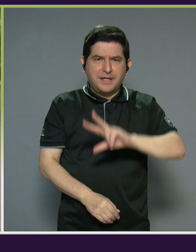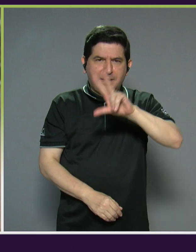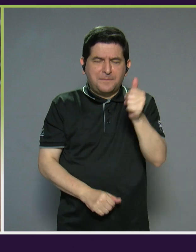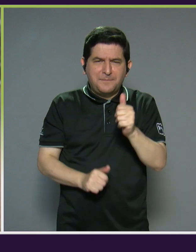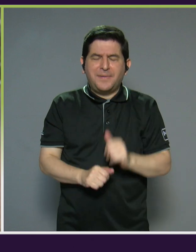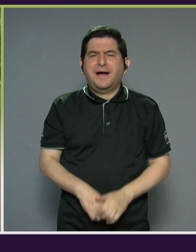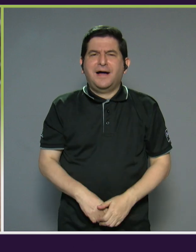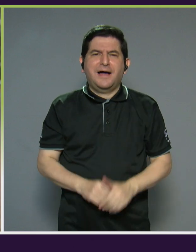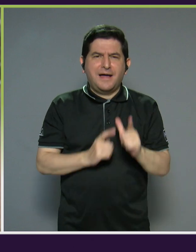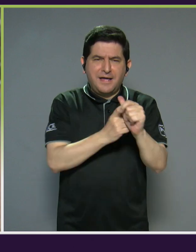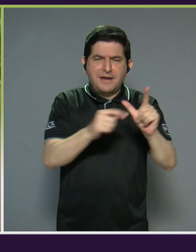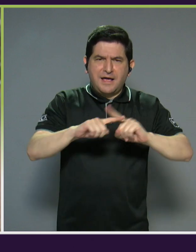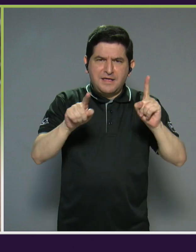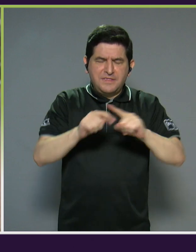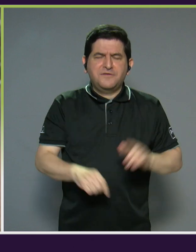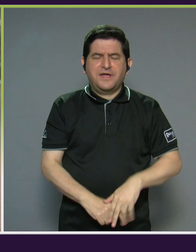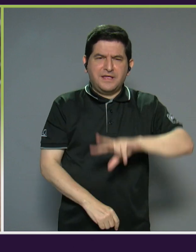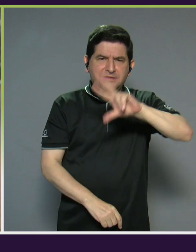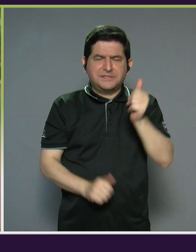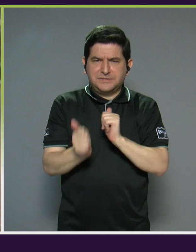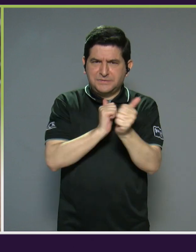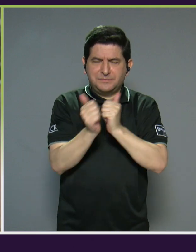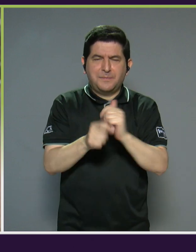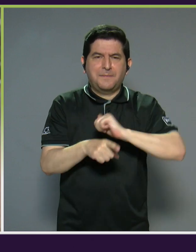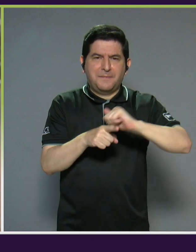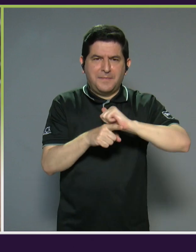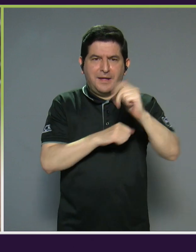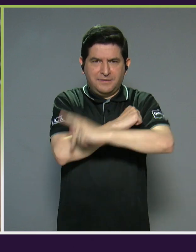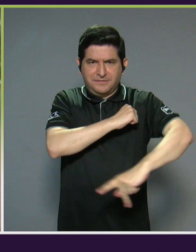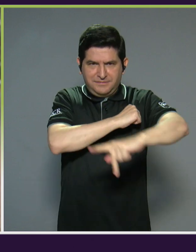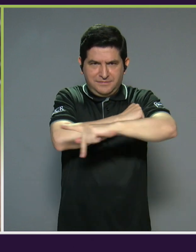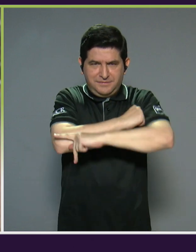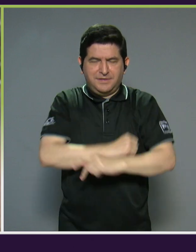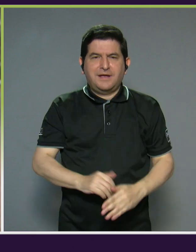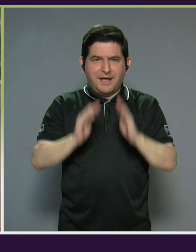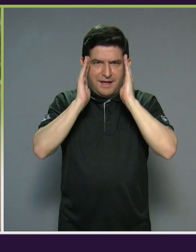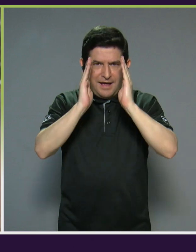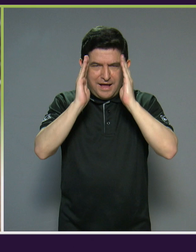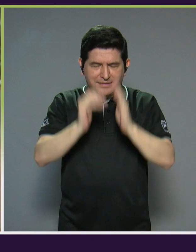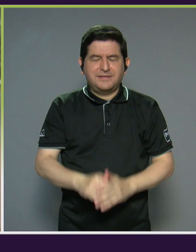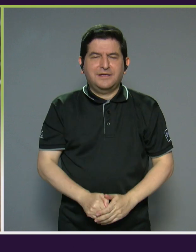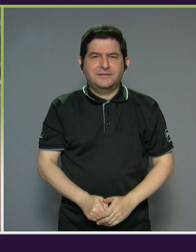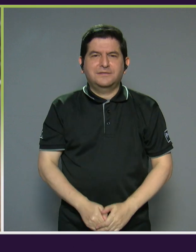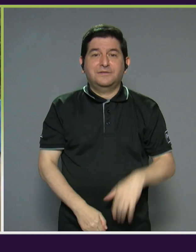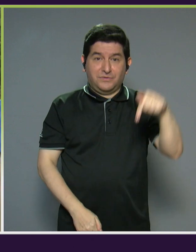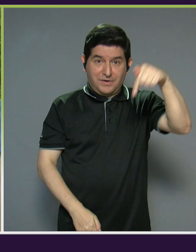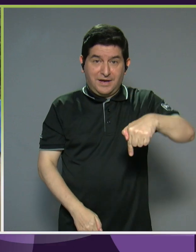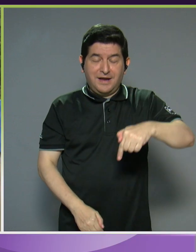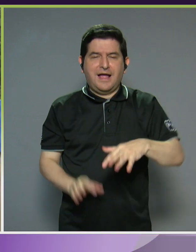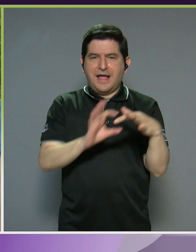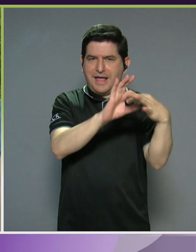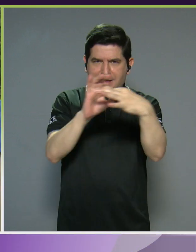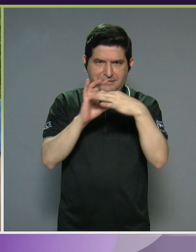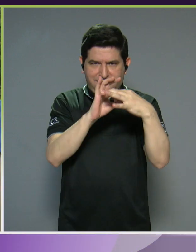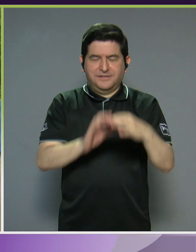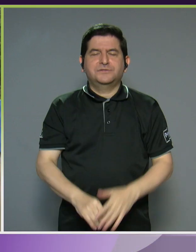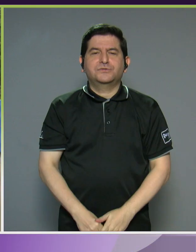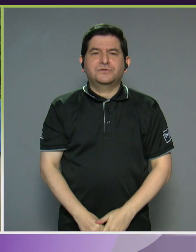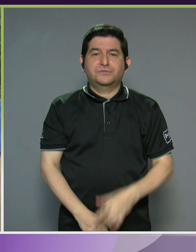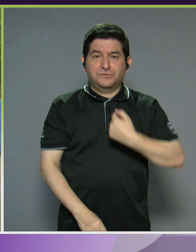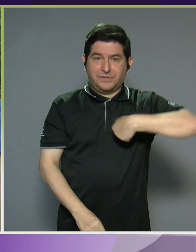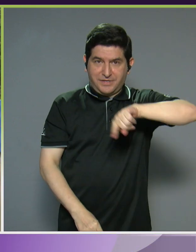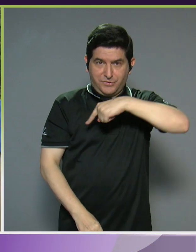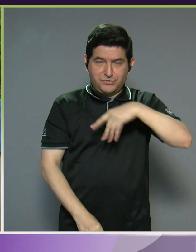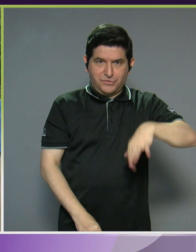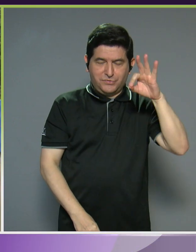y las distintas disciplinas paradeportivas que se practican en el país, quédese al pendiente de esta cobertura de Nexos. Recuerde que usted nos encuentra en las